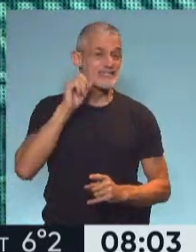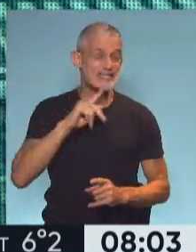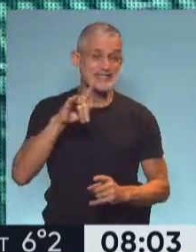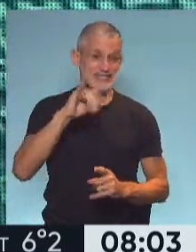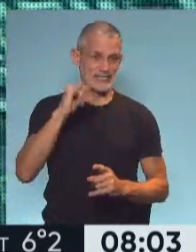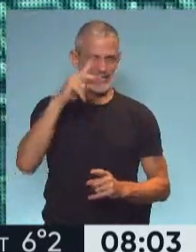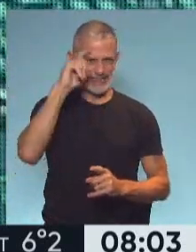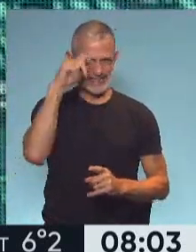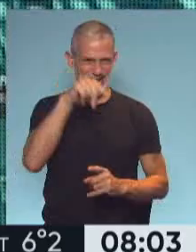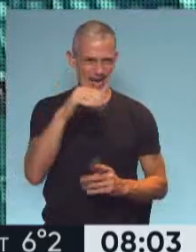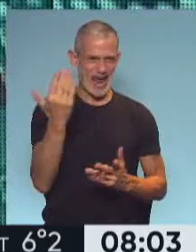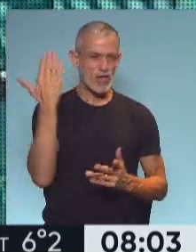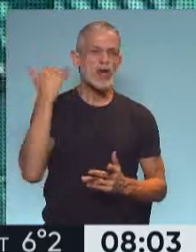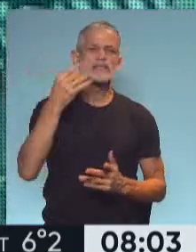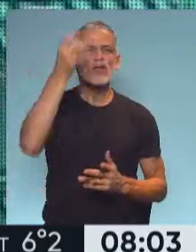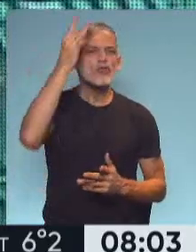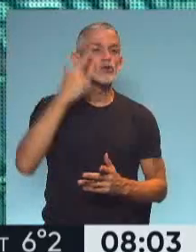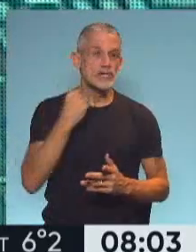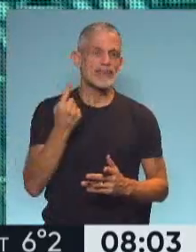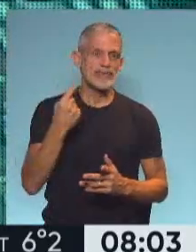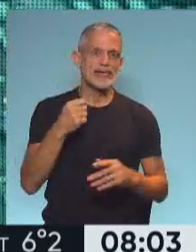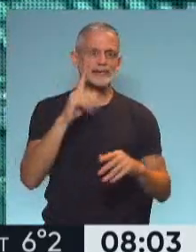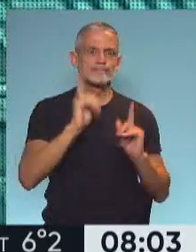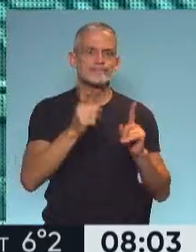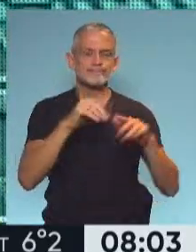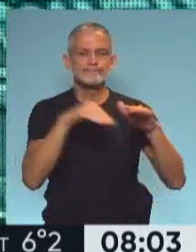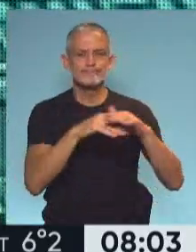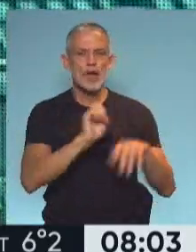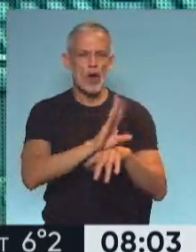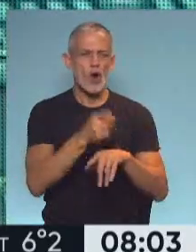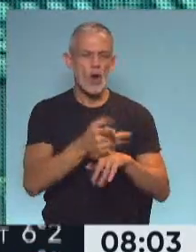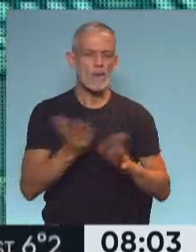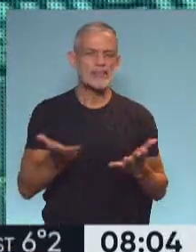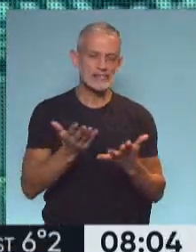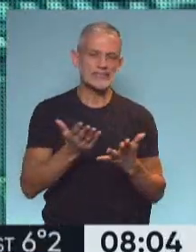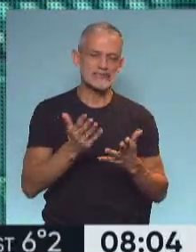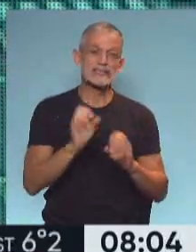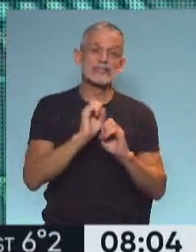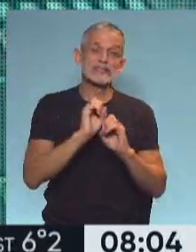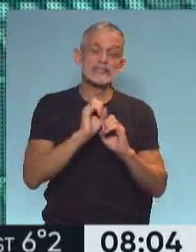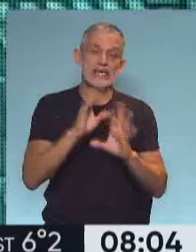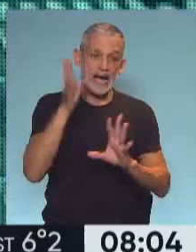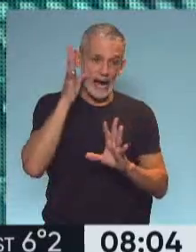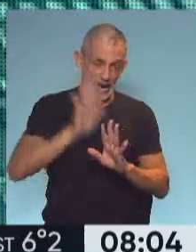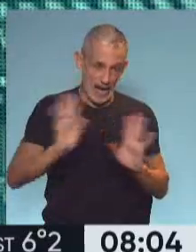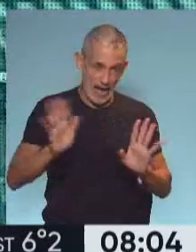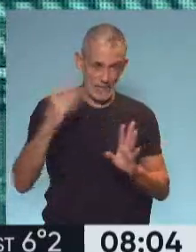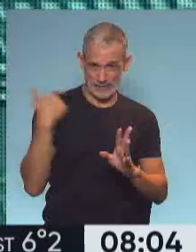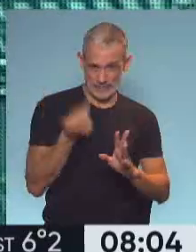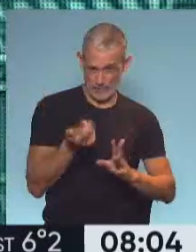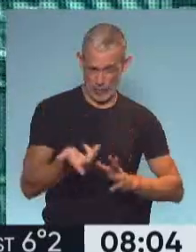internado ya desde hace al menos unos 12 días a propósito de la COVID y su estado se agravó en las últimas